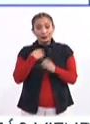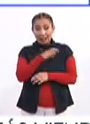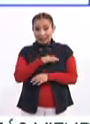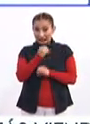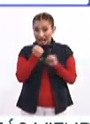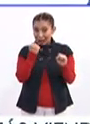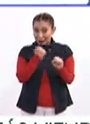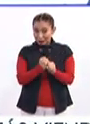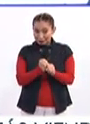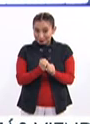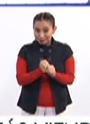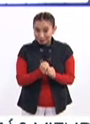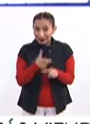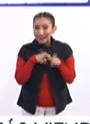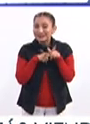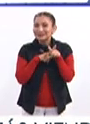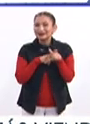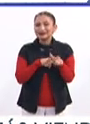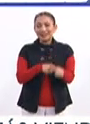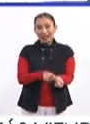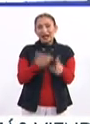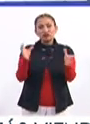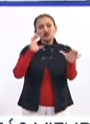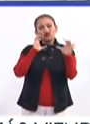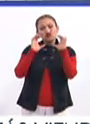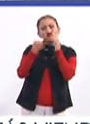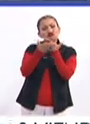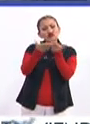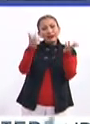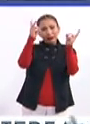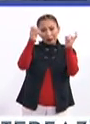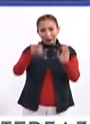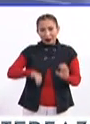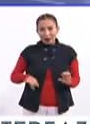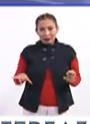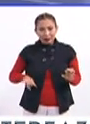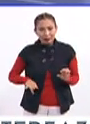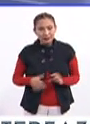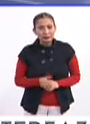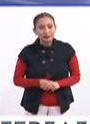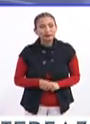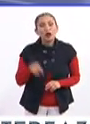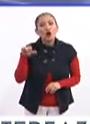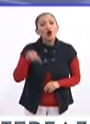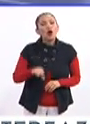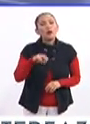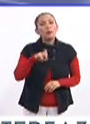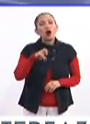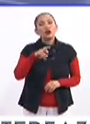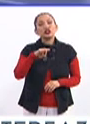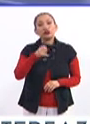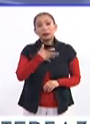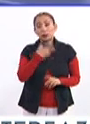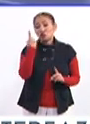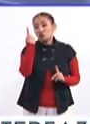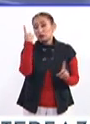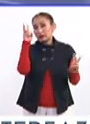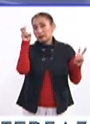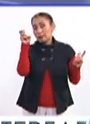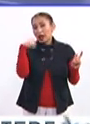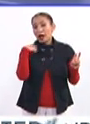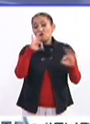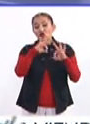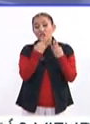año y bueno, pues a seguir comunicando estos temas tan interesantes. Hoy, Mauricio, tenemos un tema, modelo